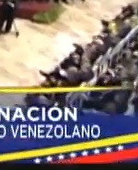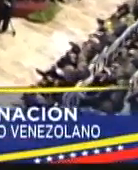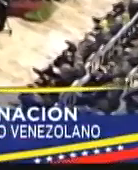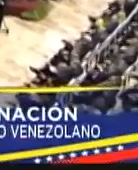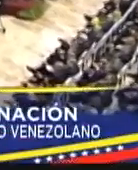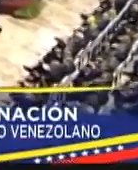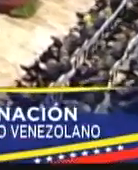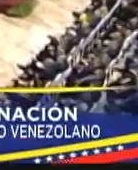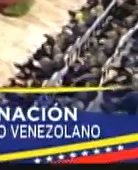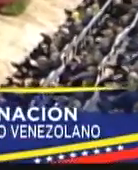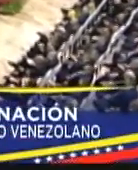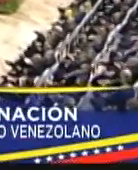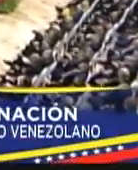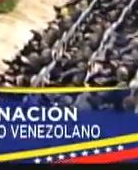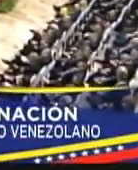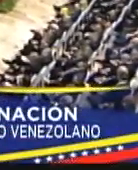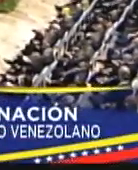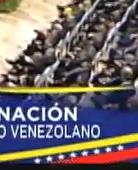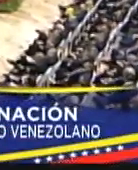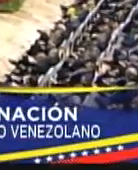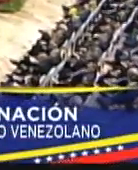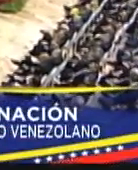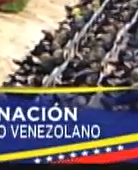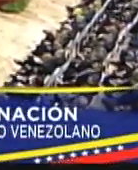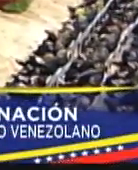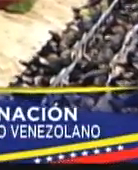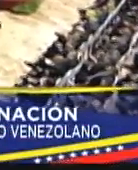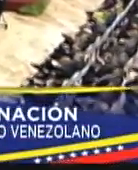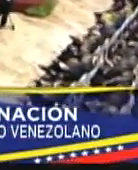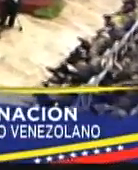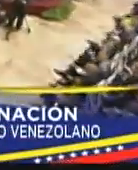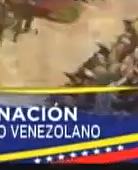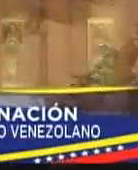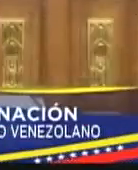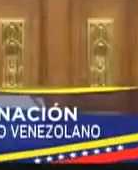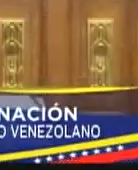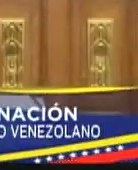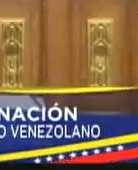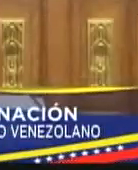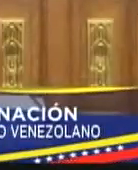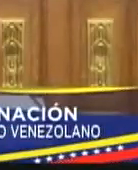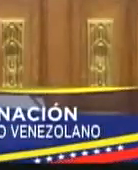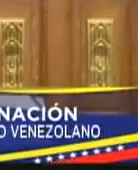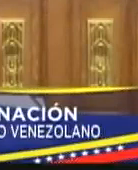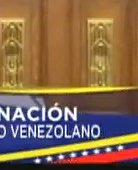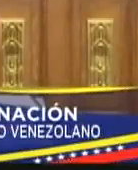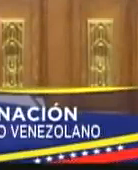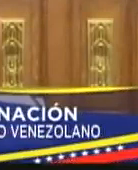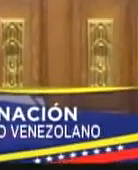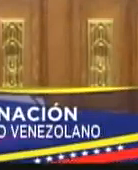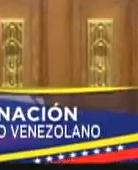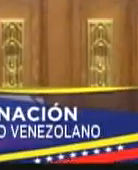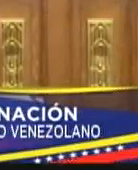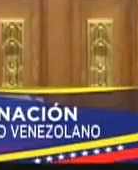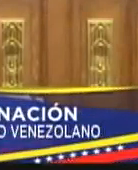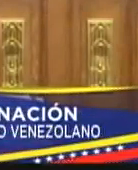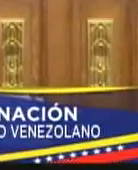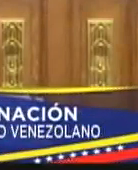llamada un comodín en este examen tengo varios comodines ya utilicé el primer